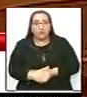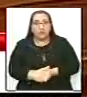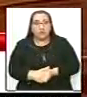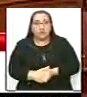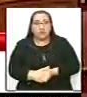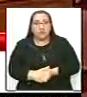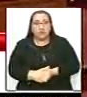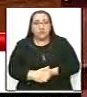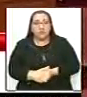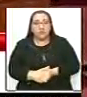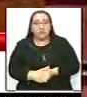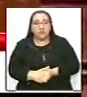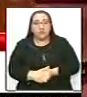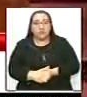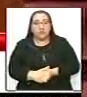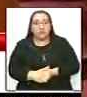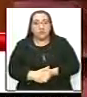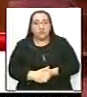Congresista Ramírez.